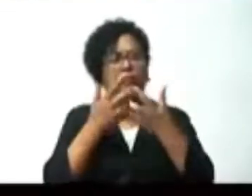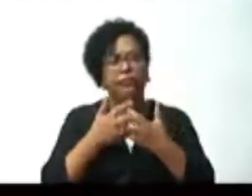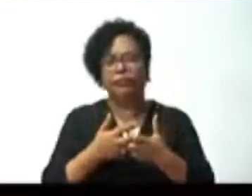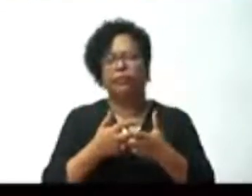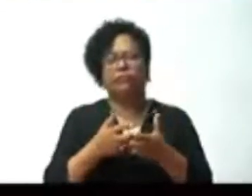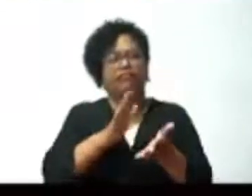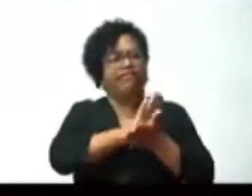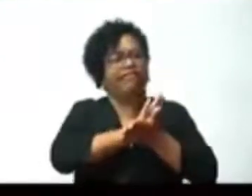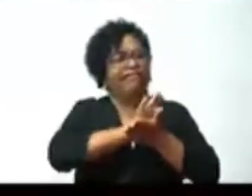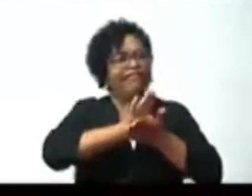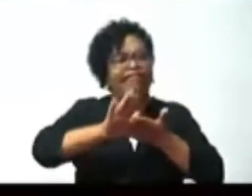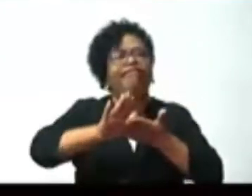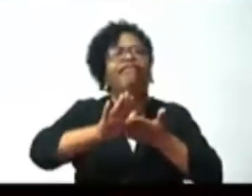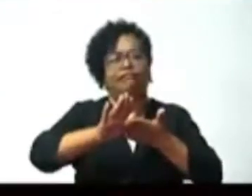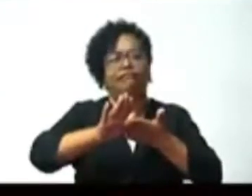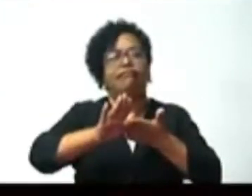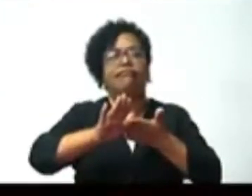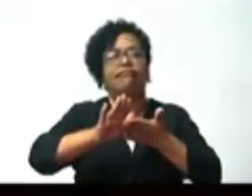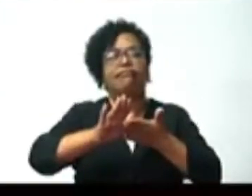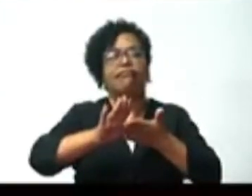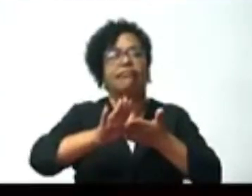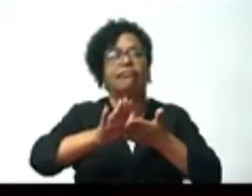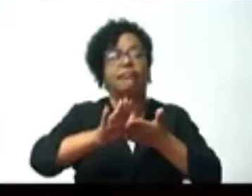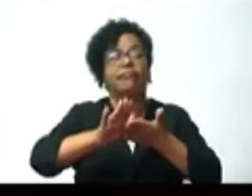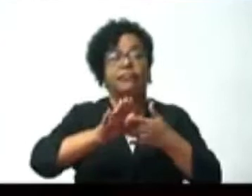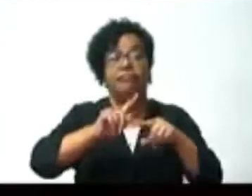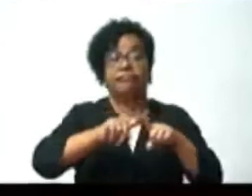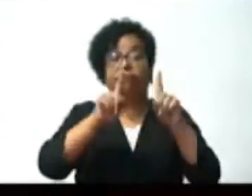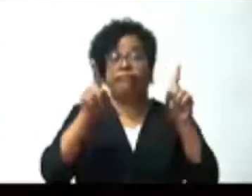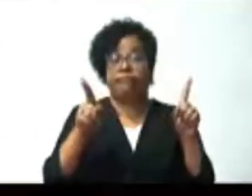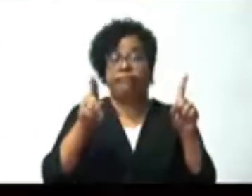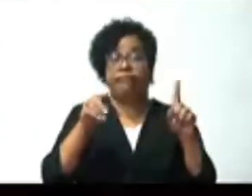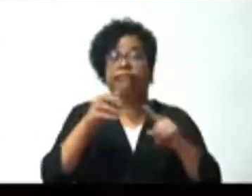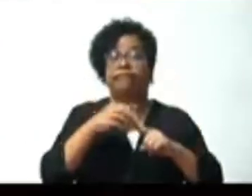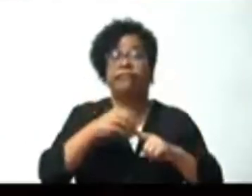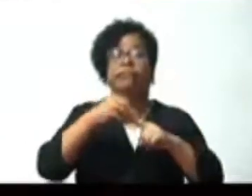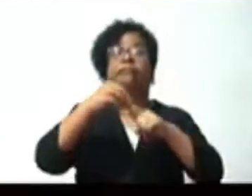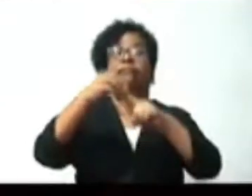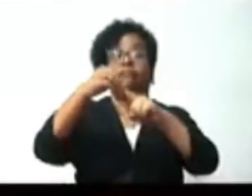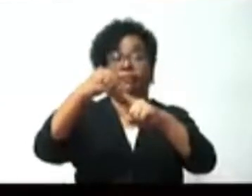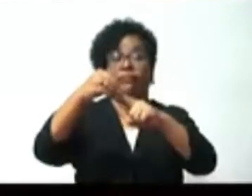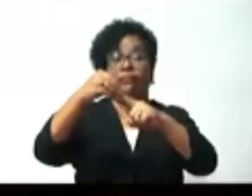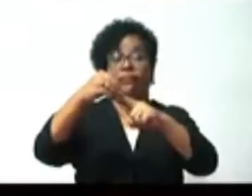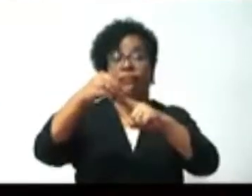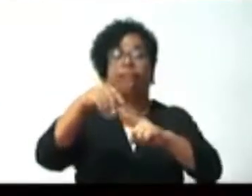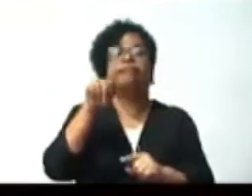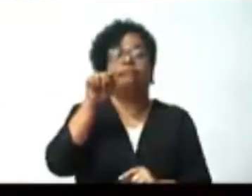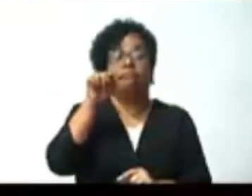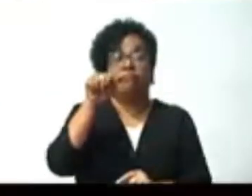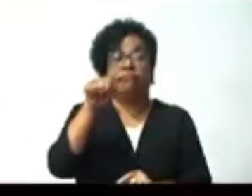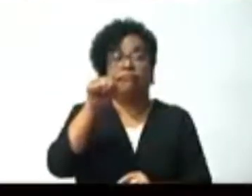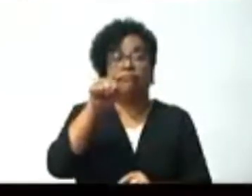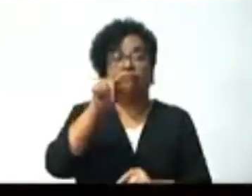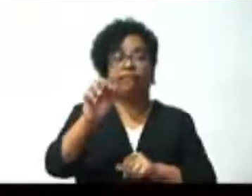morales. Pero sobre todo estamos hablando de un creador,